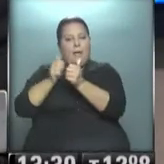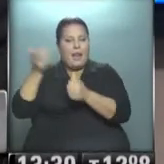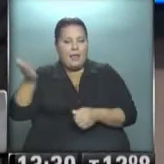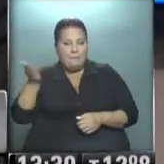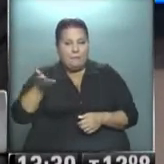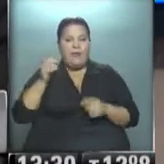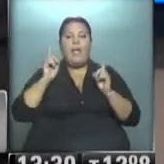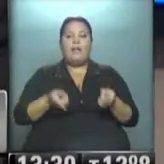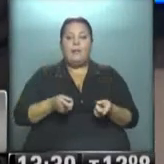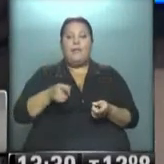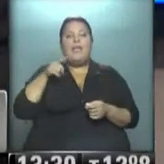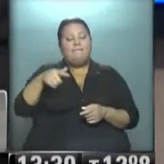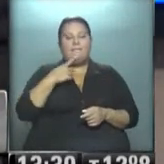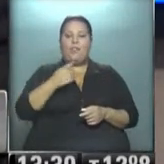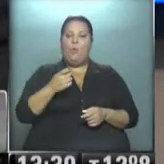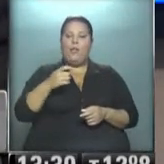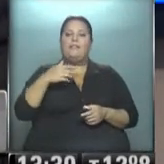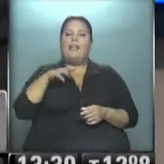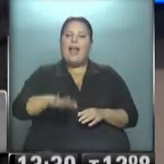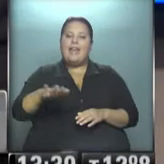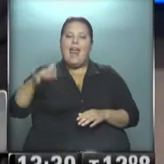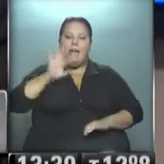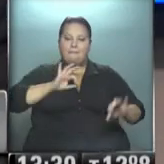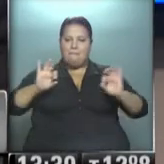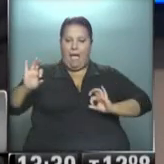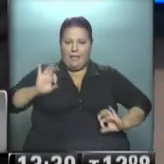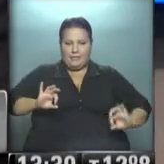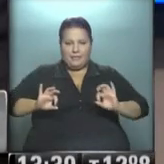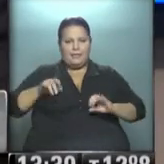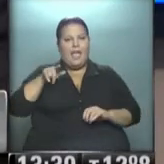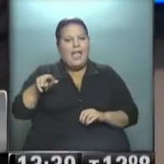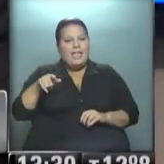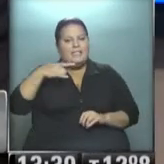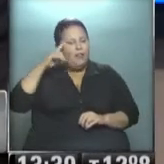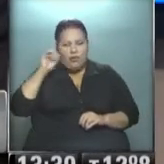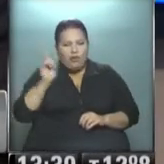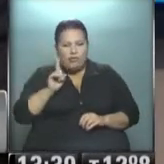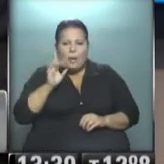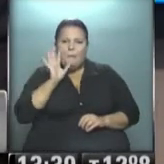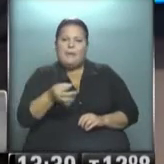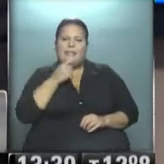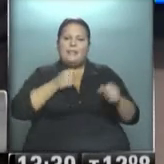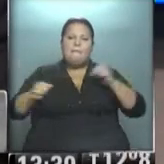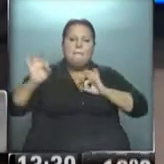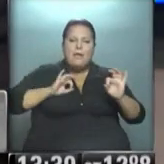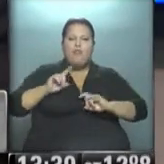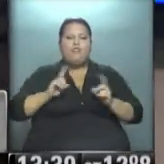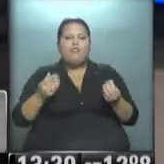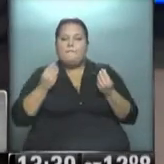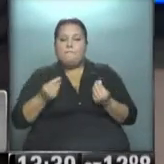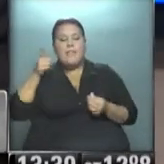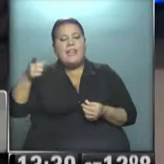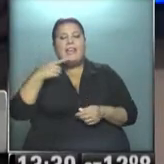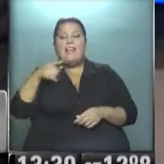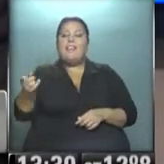y ahí ya no todos que la nena tenía algunas manchas esas no realmente no sabía distinguir si eran golpes o no lo cierto es que le